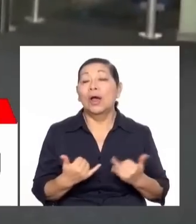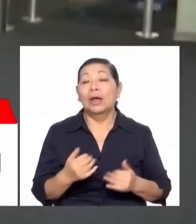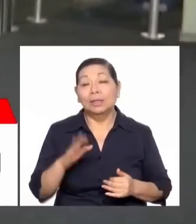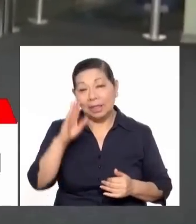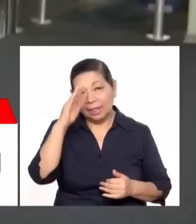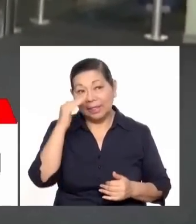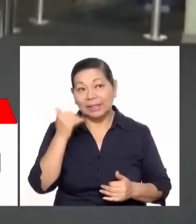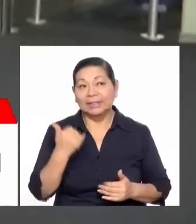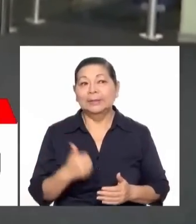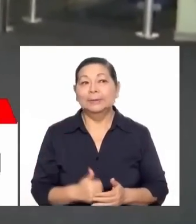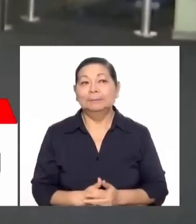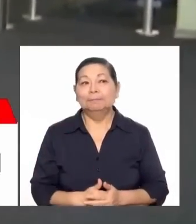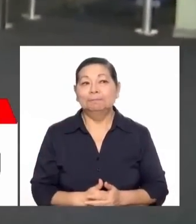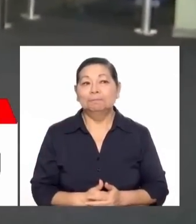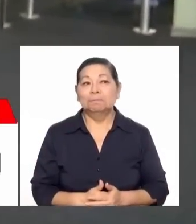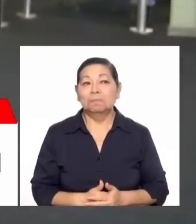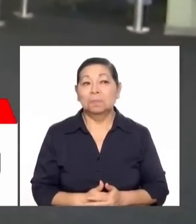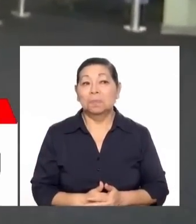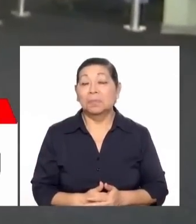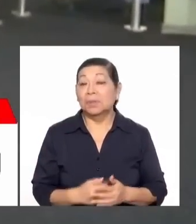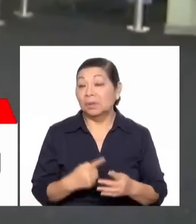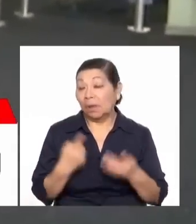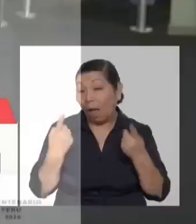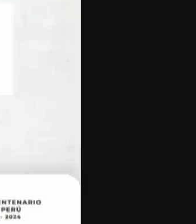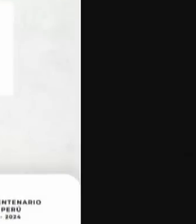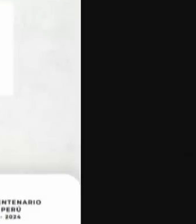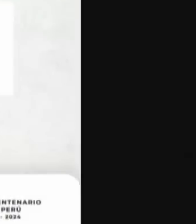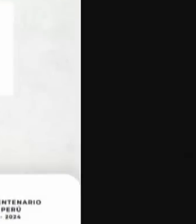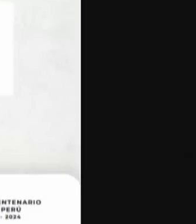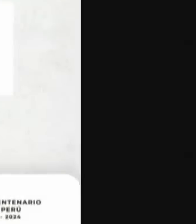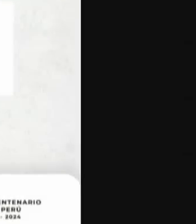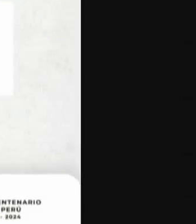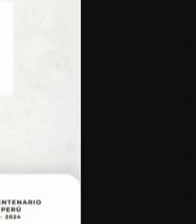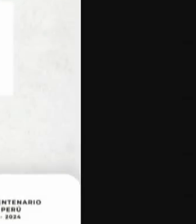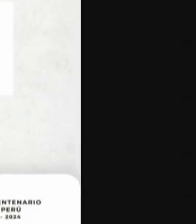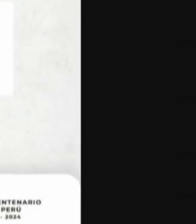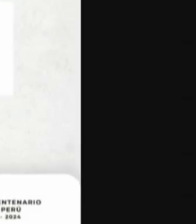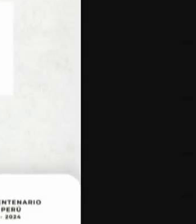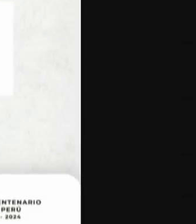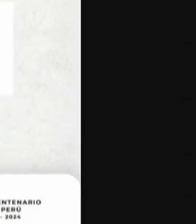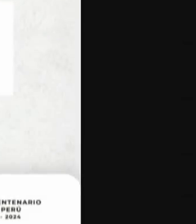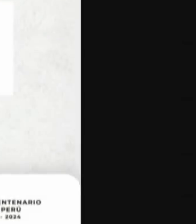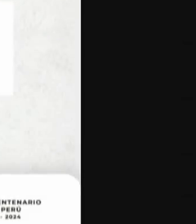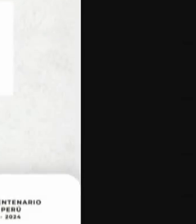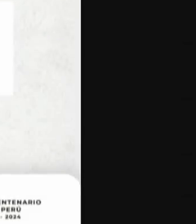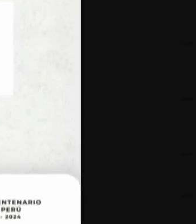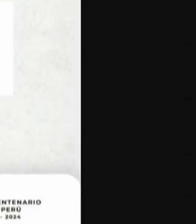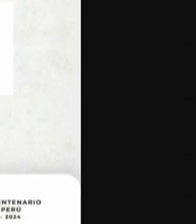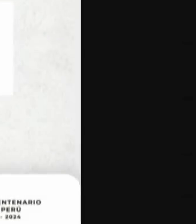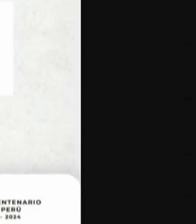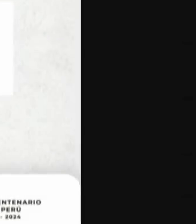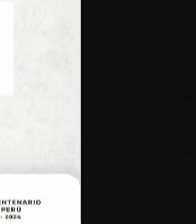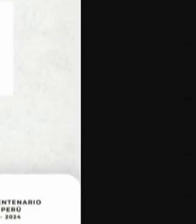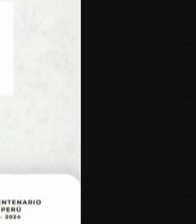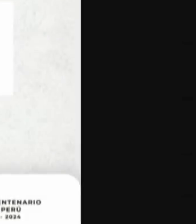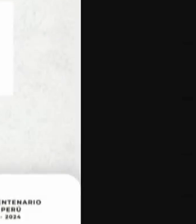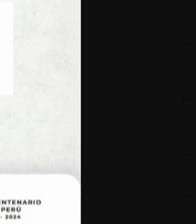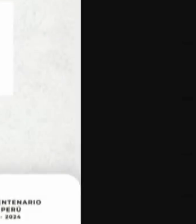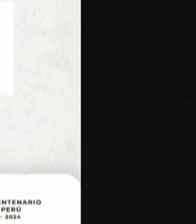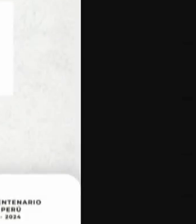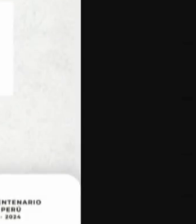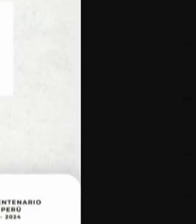Dina Boluarte. Y de acuerdo a lo que se ha dado a conocer, 11 de la mañana, la presidenta Dina